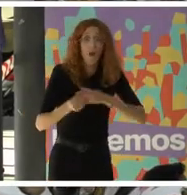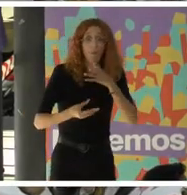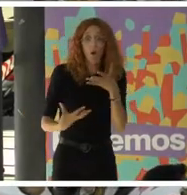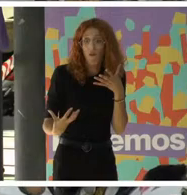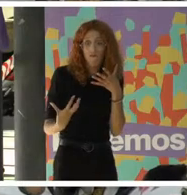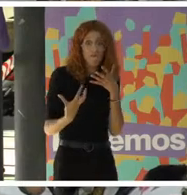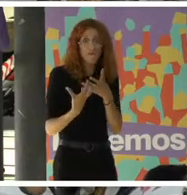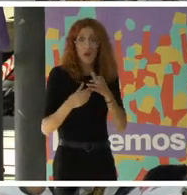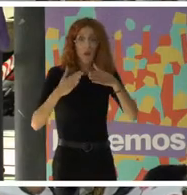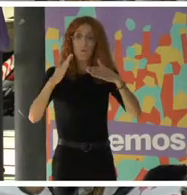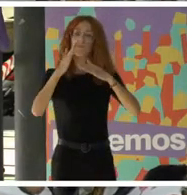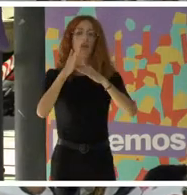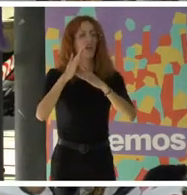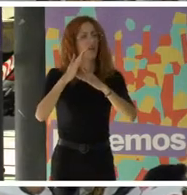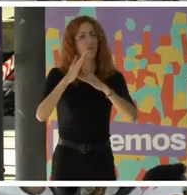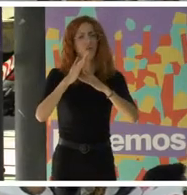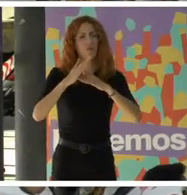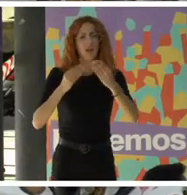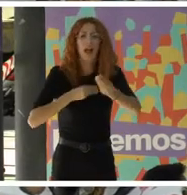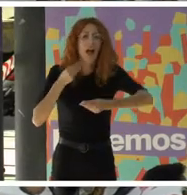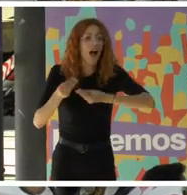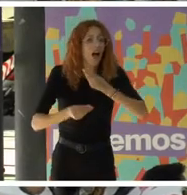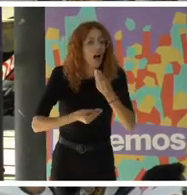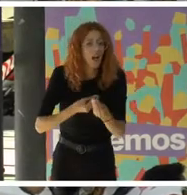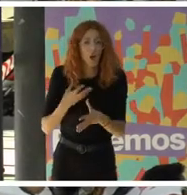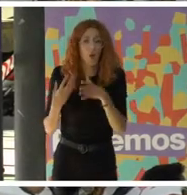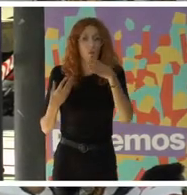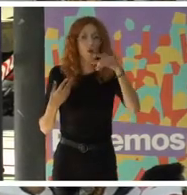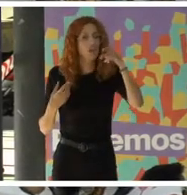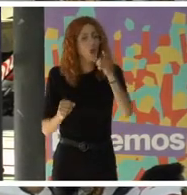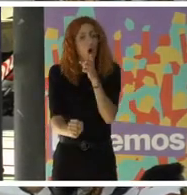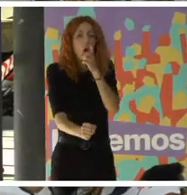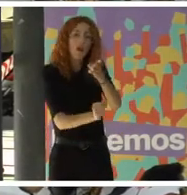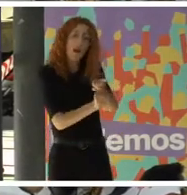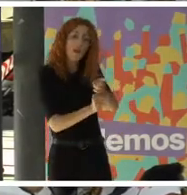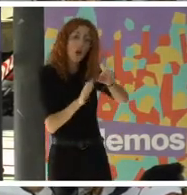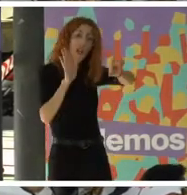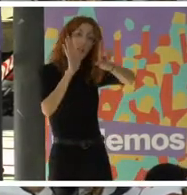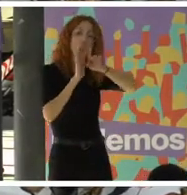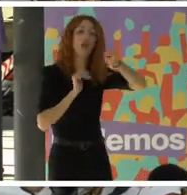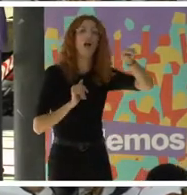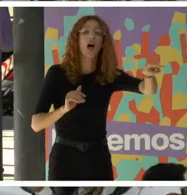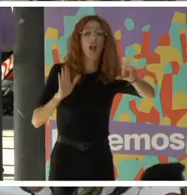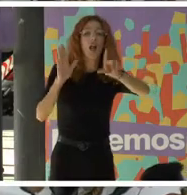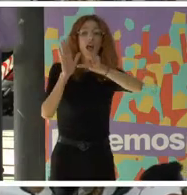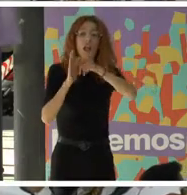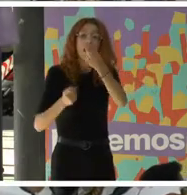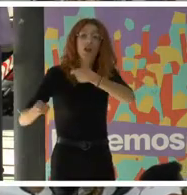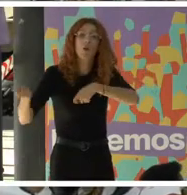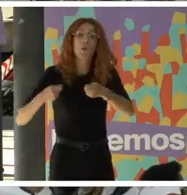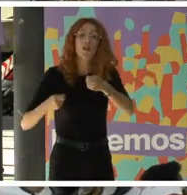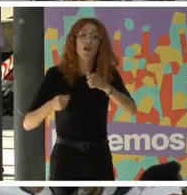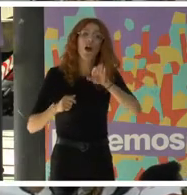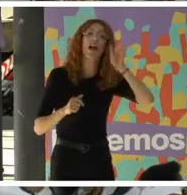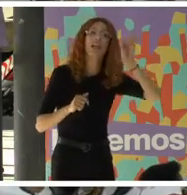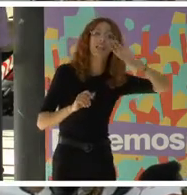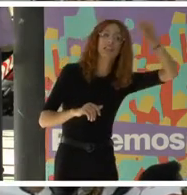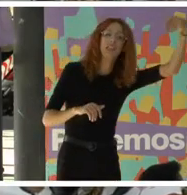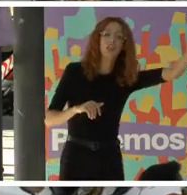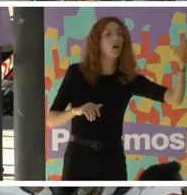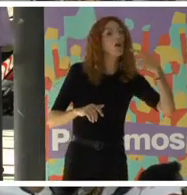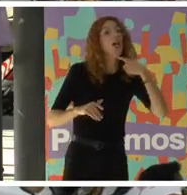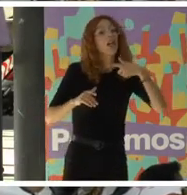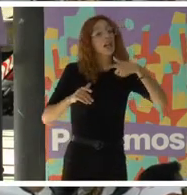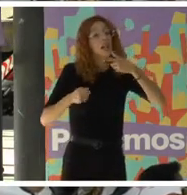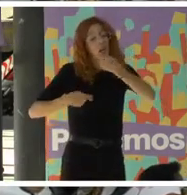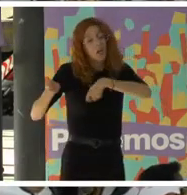frenar un genocidio. Al menos hágalo porque es una obligación legal. La Ley de Comercio Exterior de Armas española